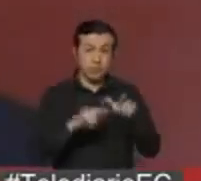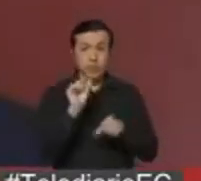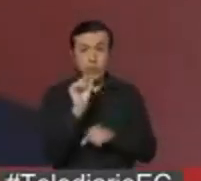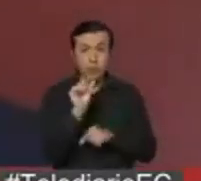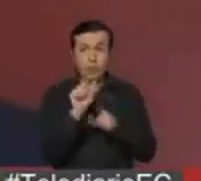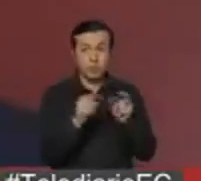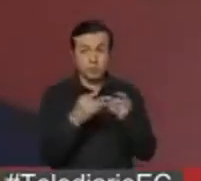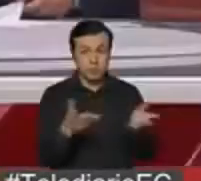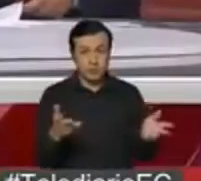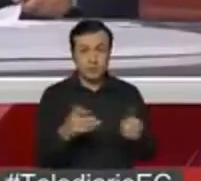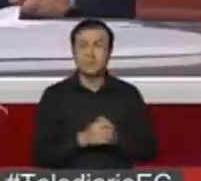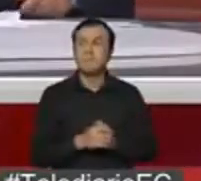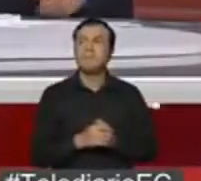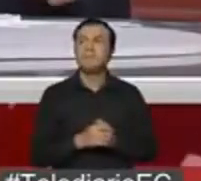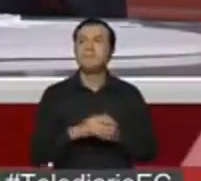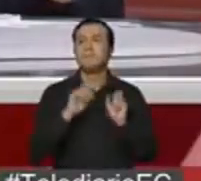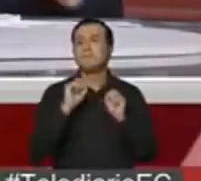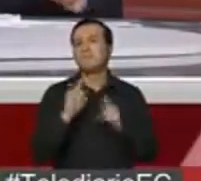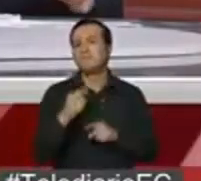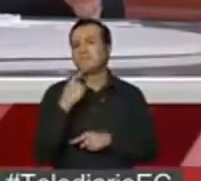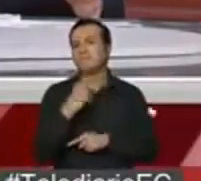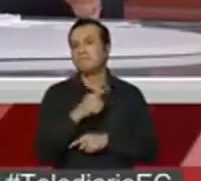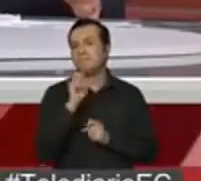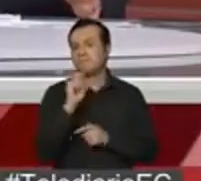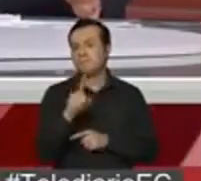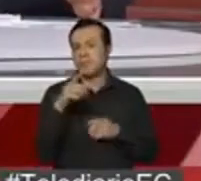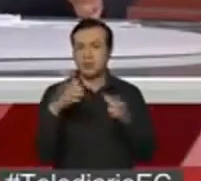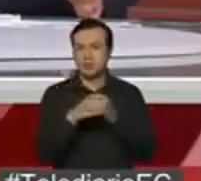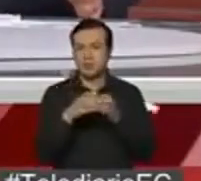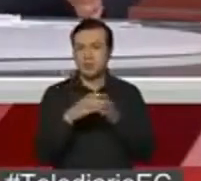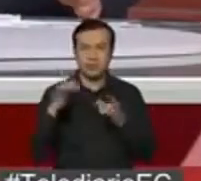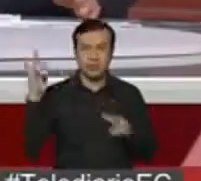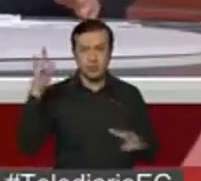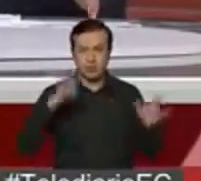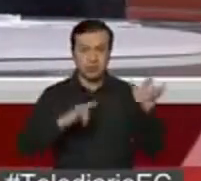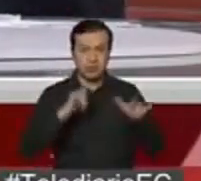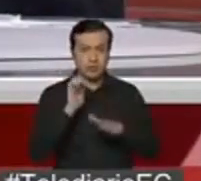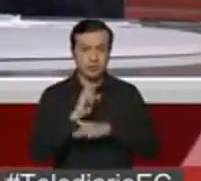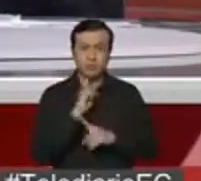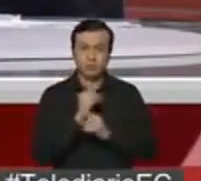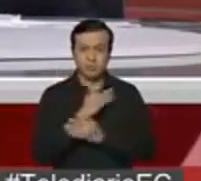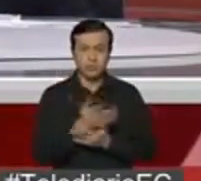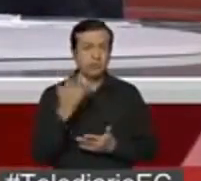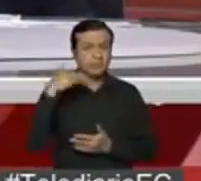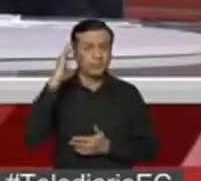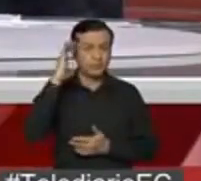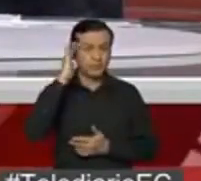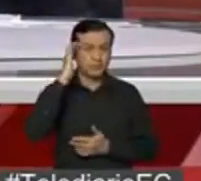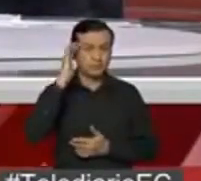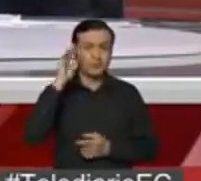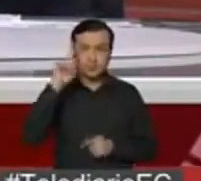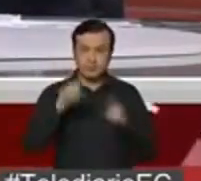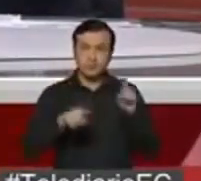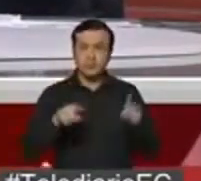limitada. Señor Subía, si bien ustedes desde la Asociación de Aerolíneas del Ecuador ven con preocupación que